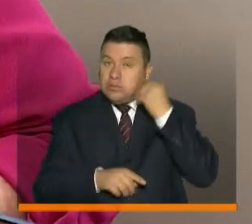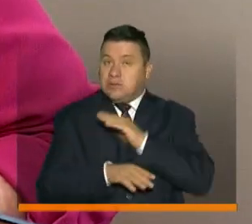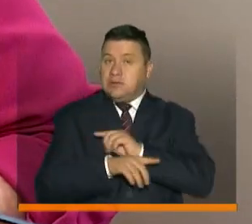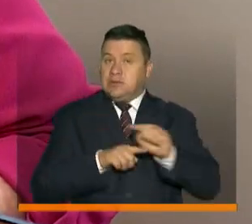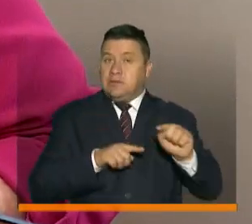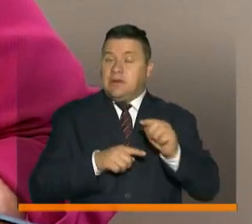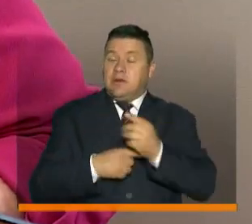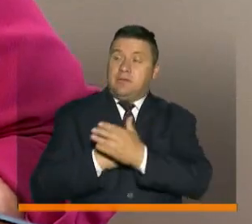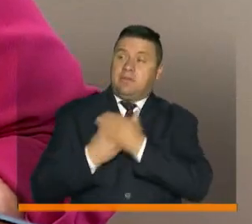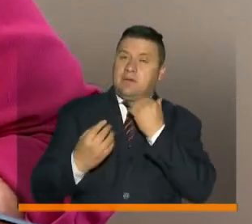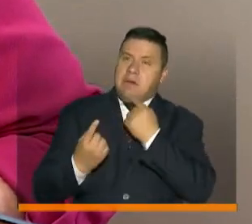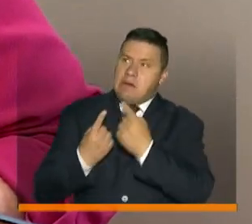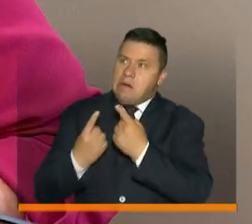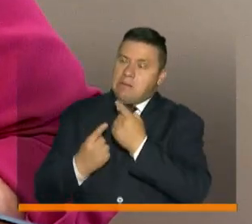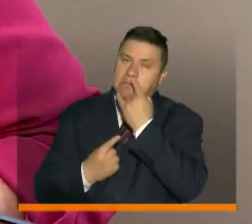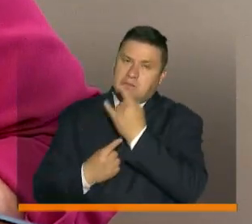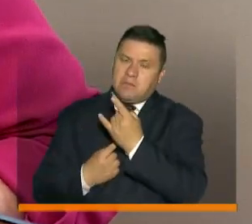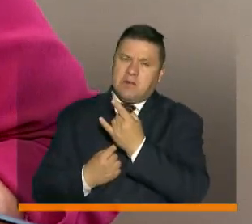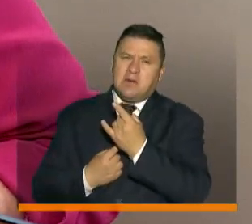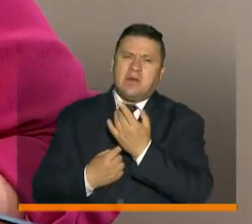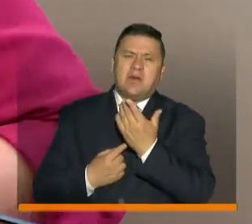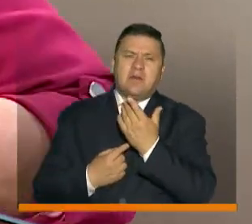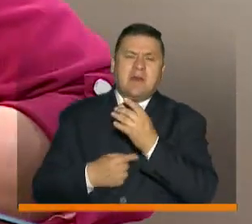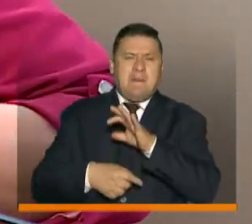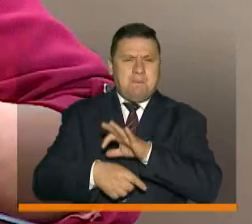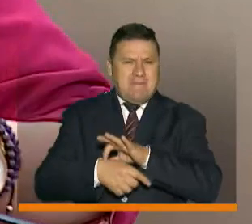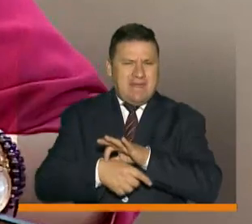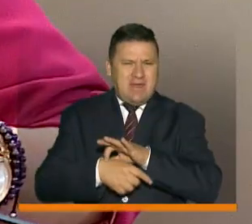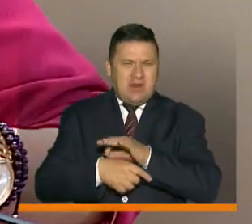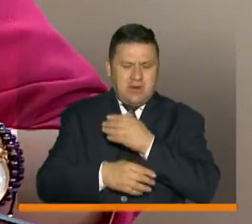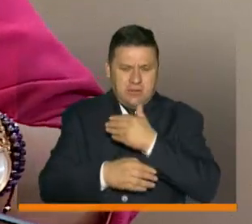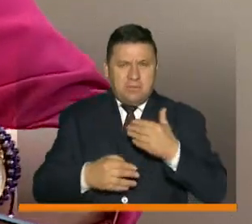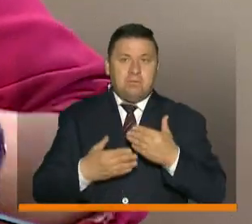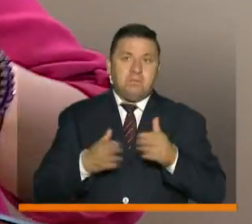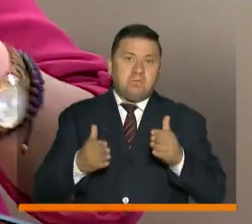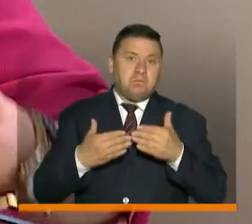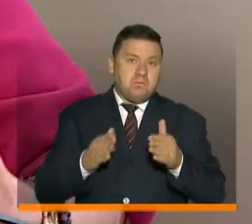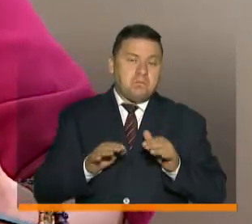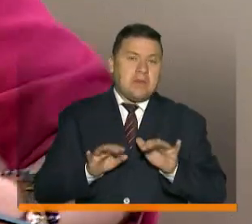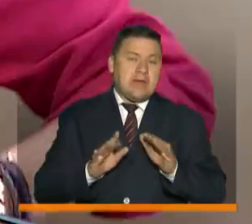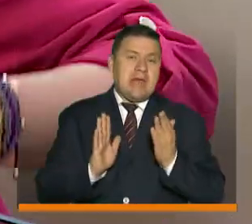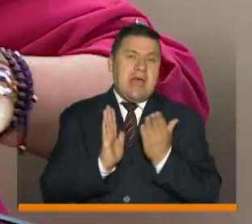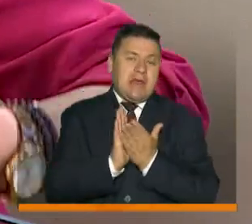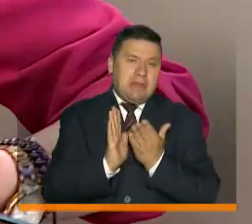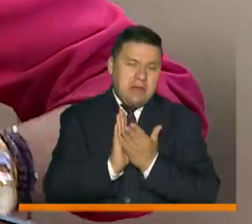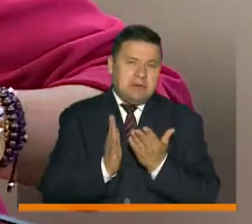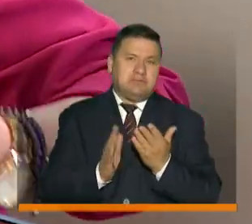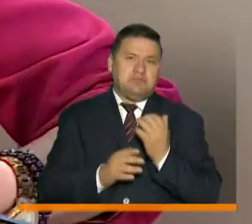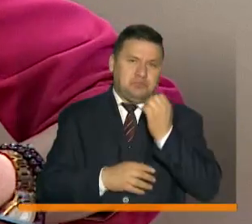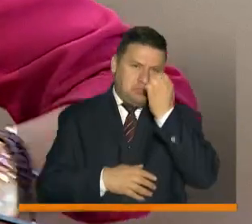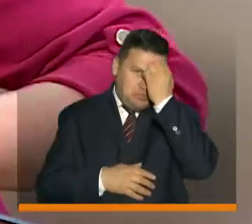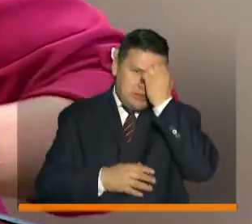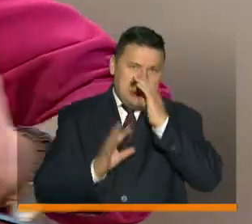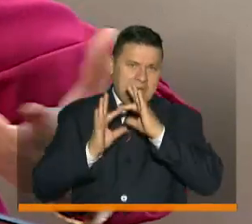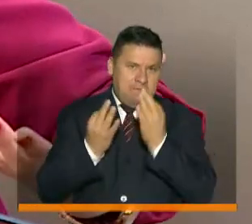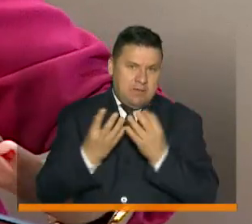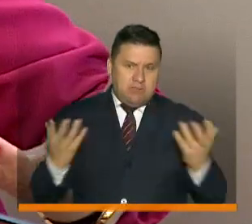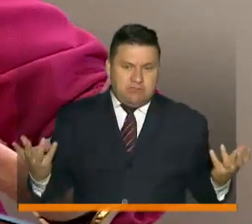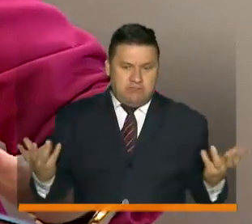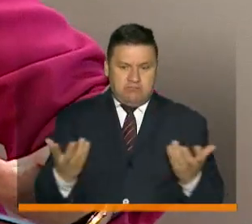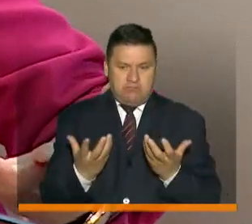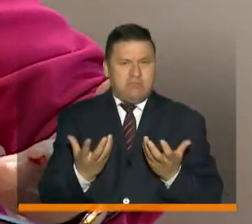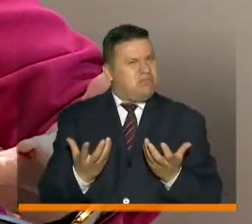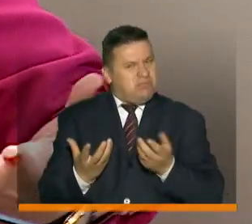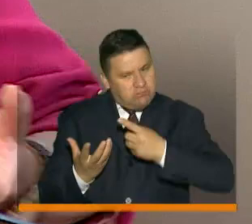pasada a una conversación muy interesante con la Sociedad de Pediatría. Vamos a abrir los eventos con secretarios de educación, con maestros y familia, porque todos